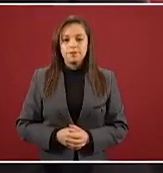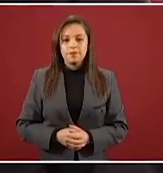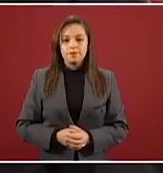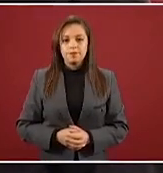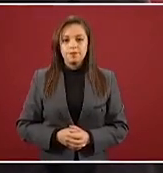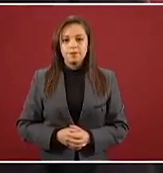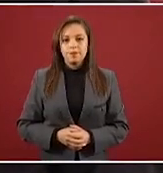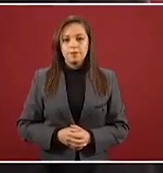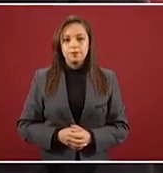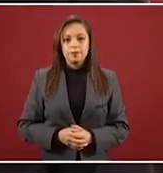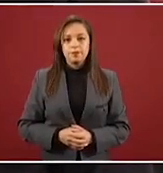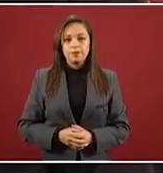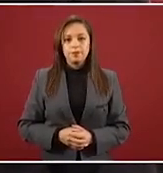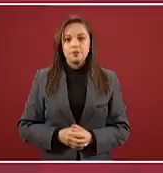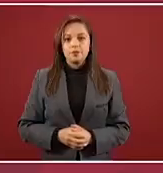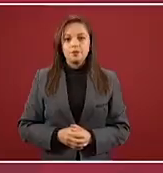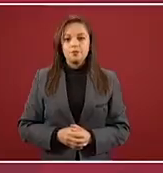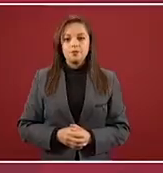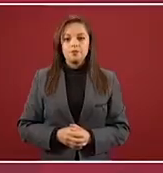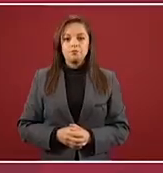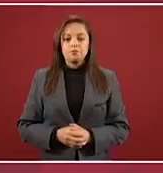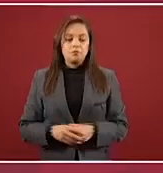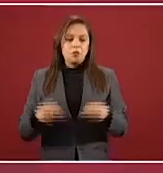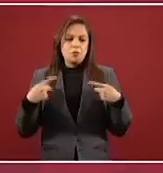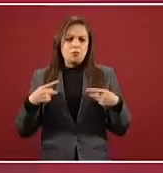Cualquier ciudadano puede